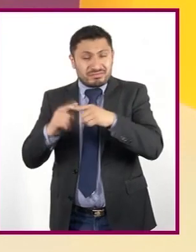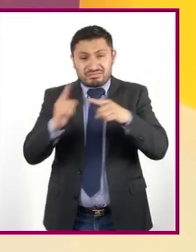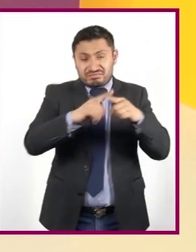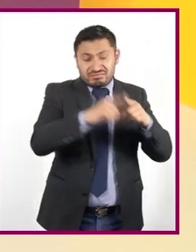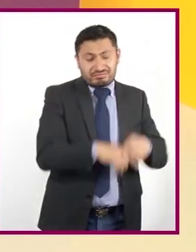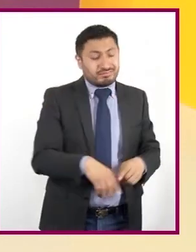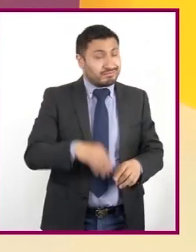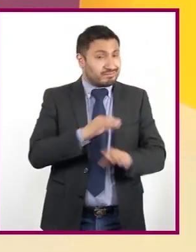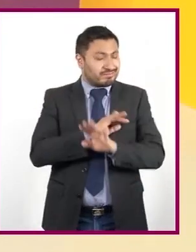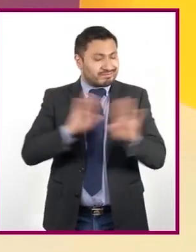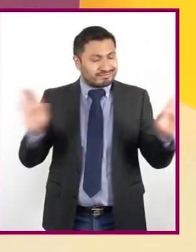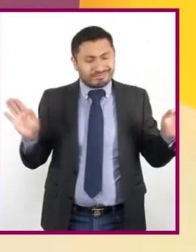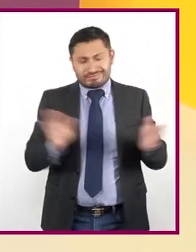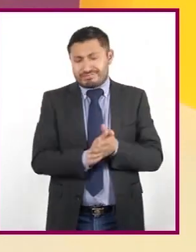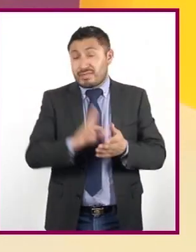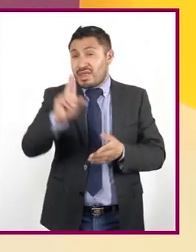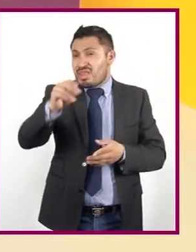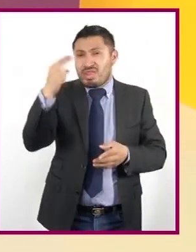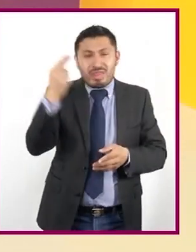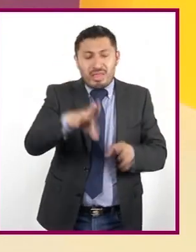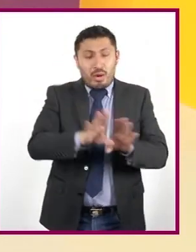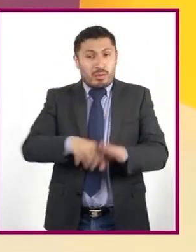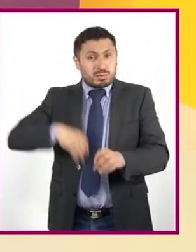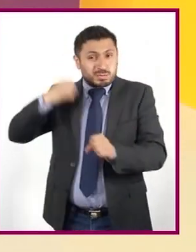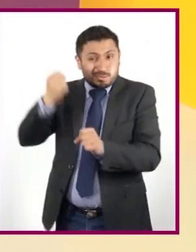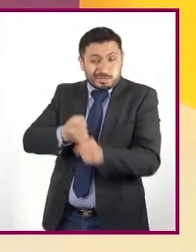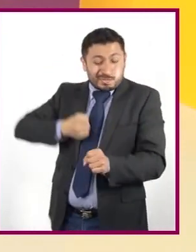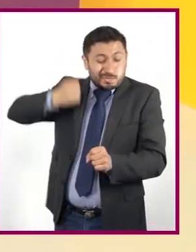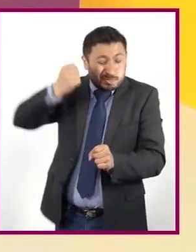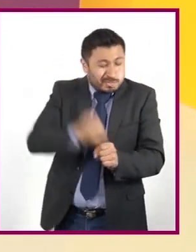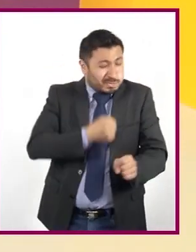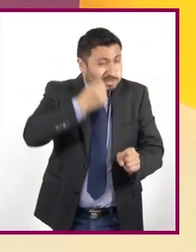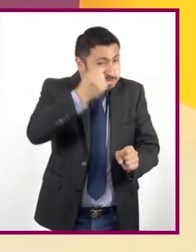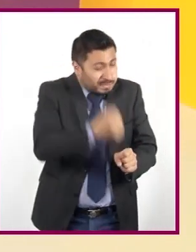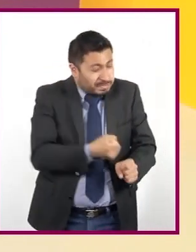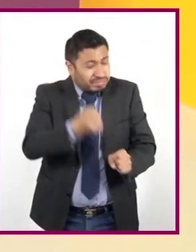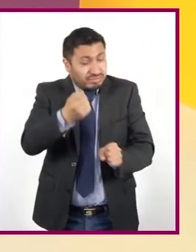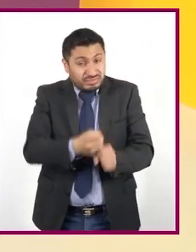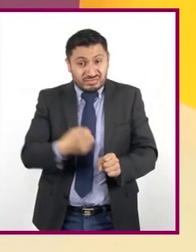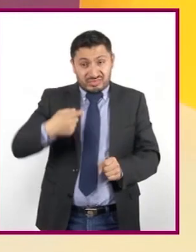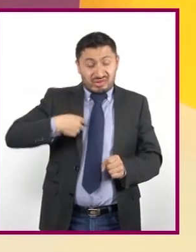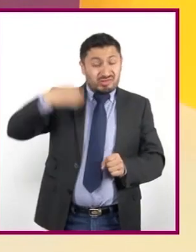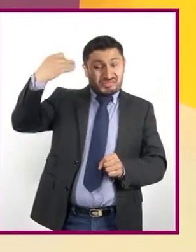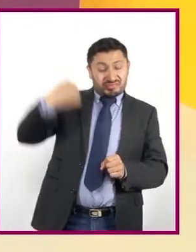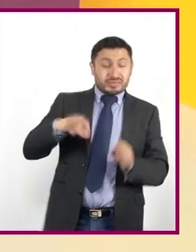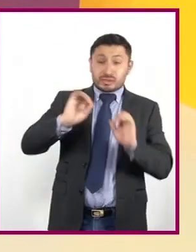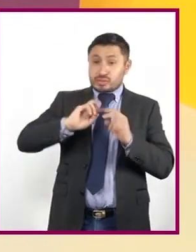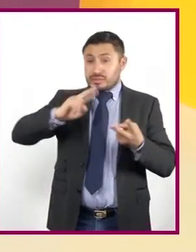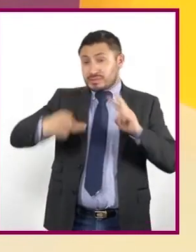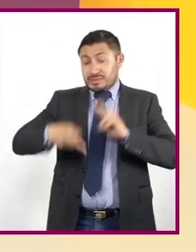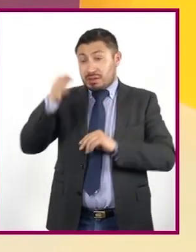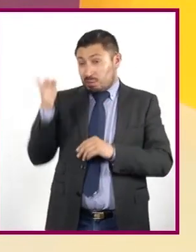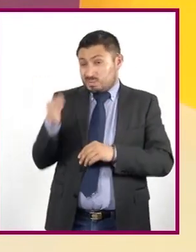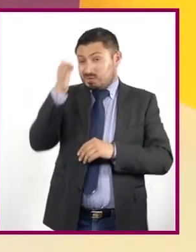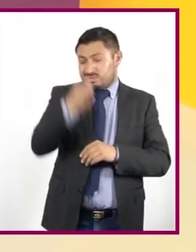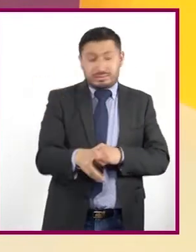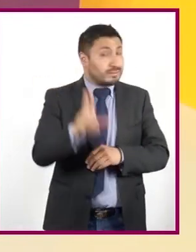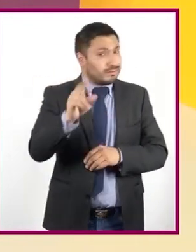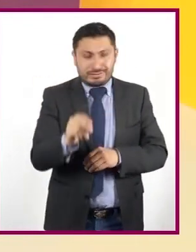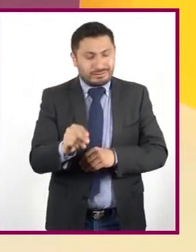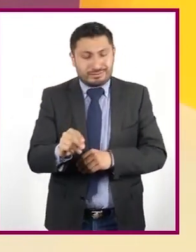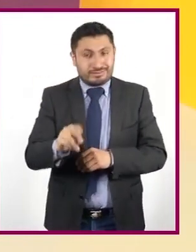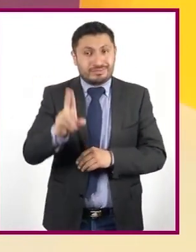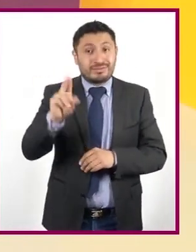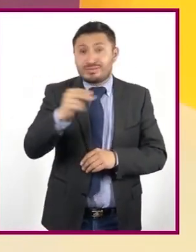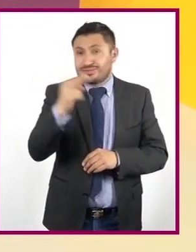aceptar presiones para ser como quieren las y los demás que seamos y así tener aceptación. No necesitamos